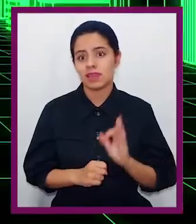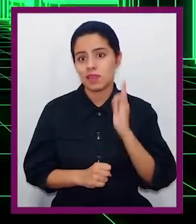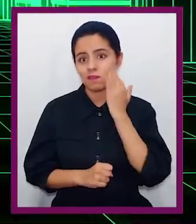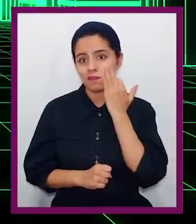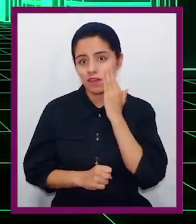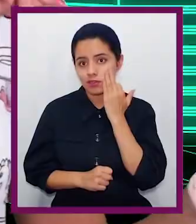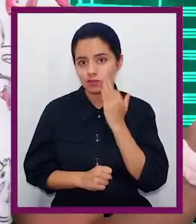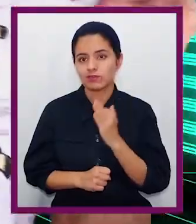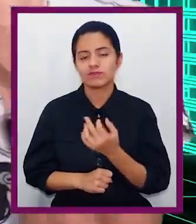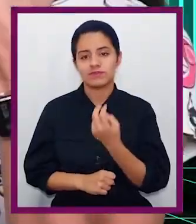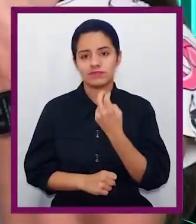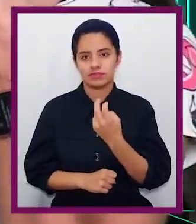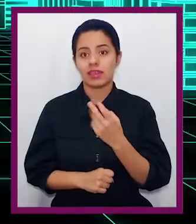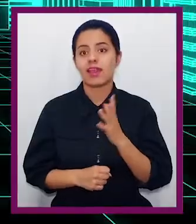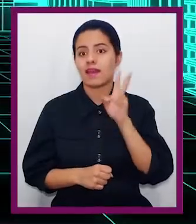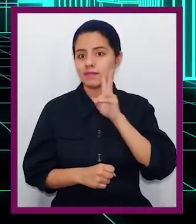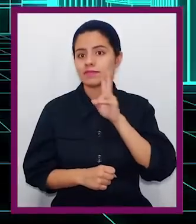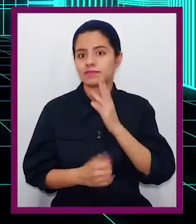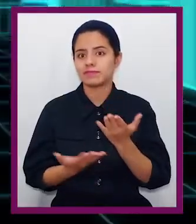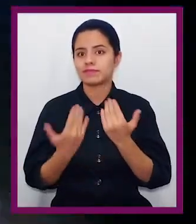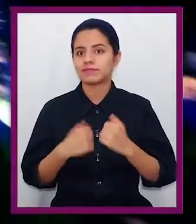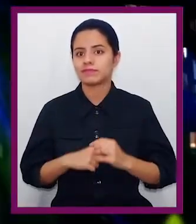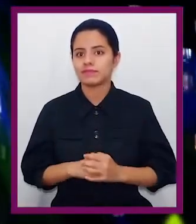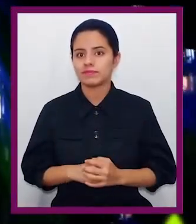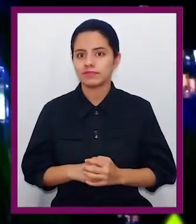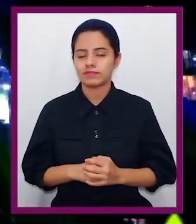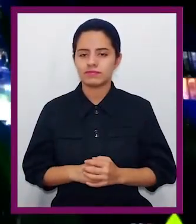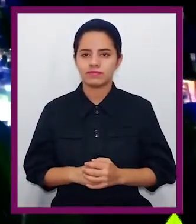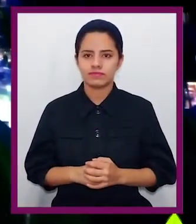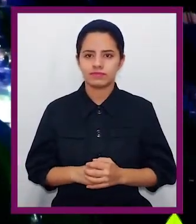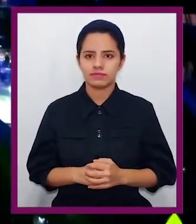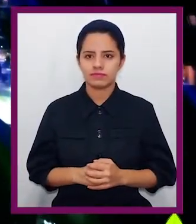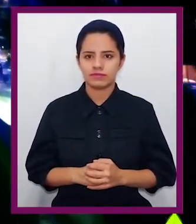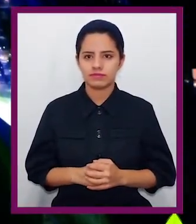el Facebook. Así es. ¡Venga!